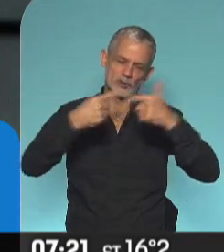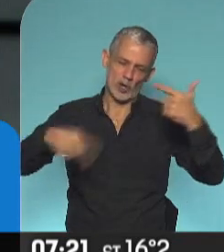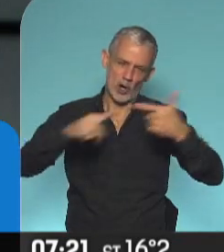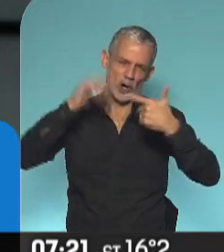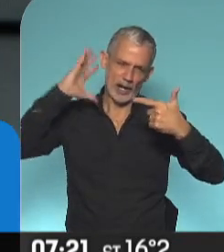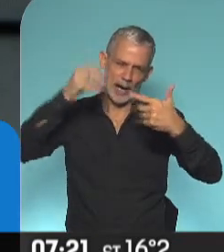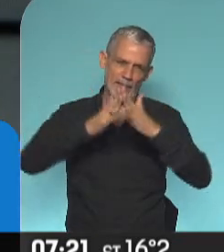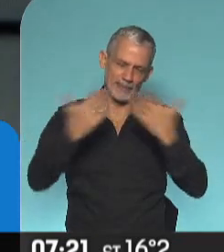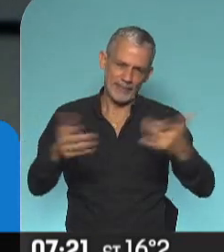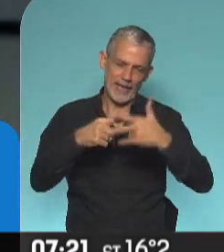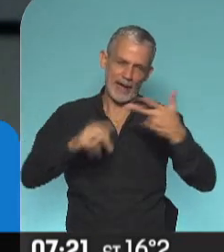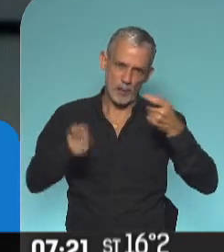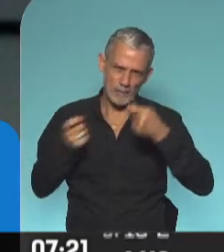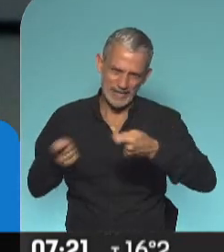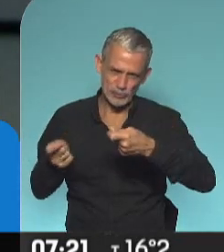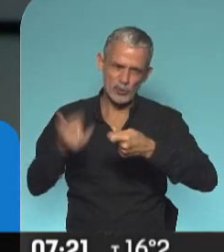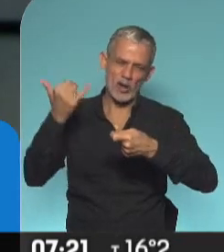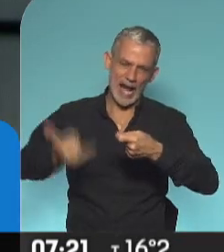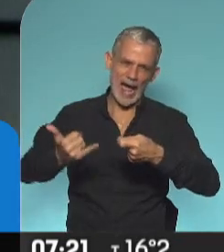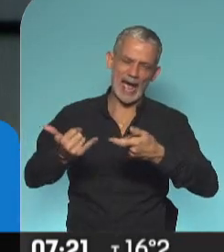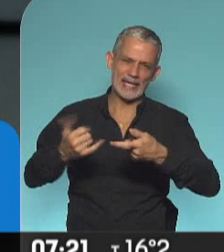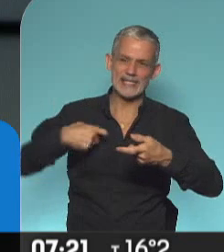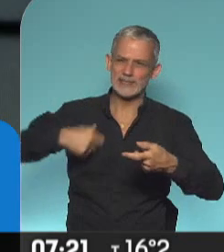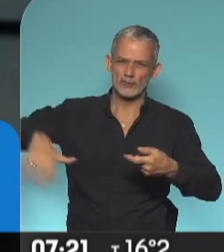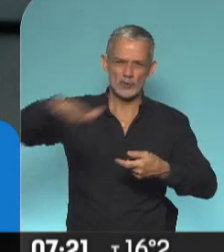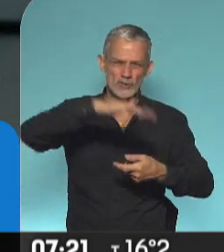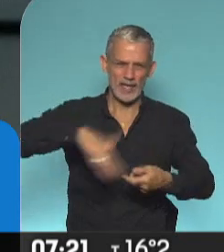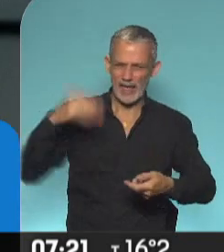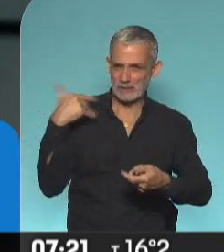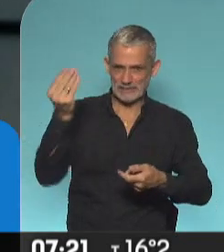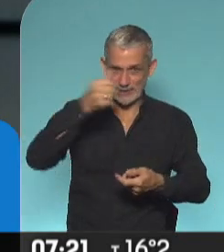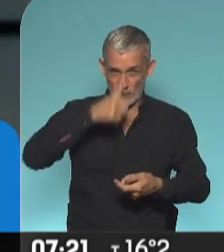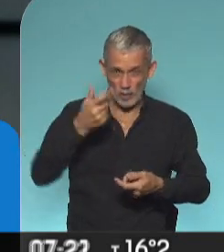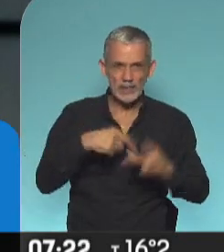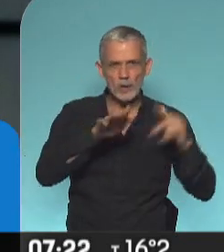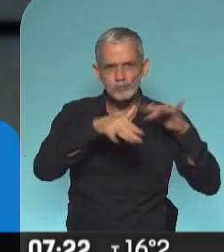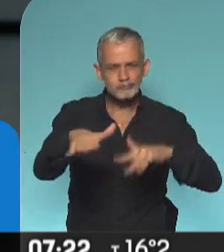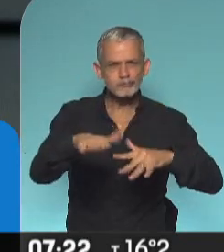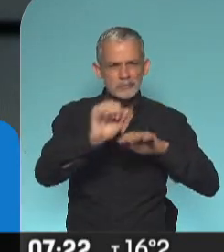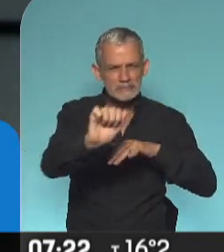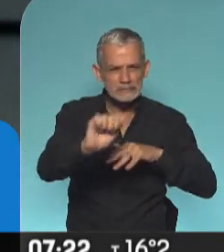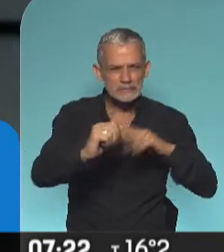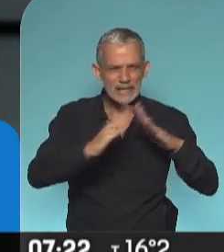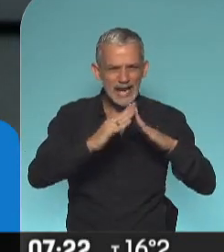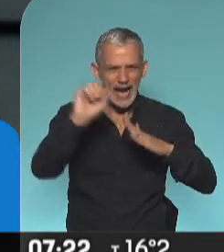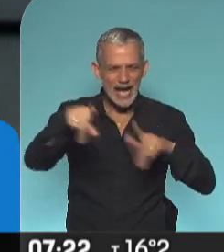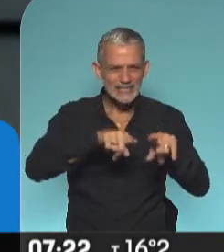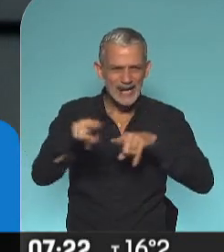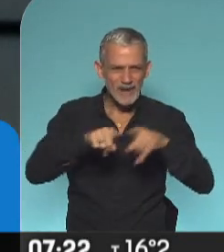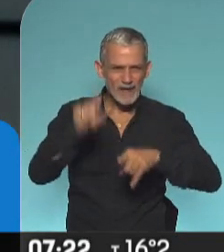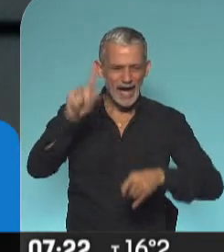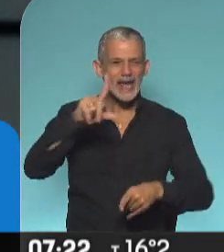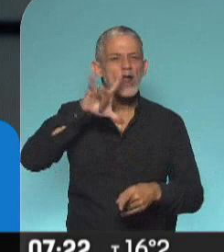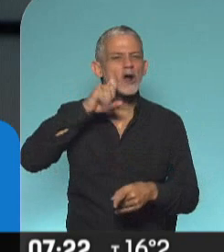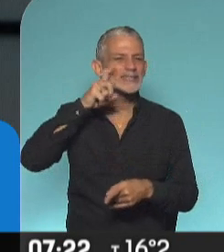También hablamos de las presiones, como decía Néstor, que hubo en los últimos días, esta manifestación en la puerta de la casa de